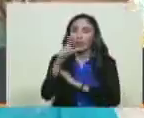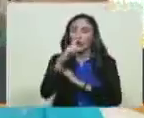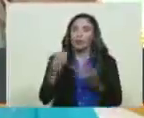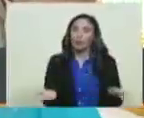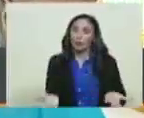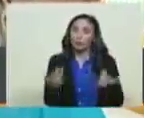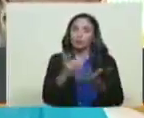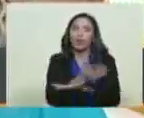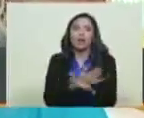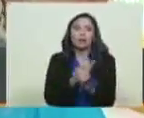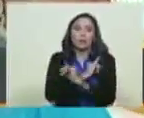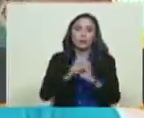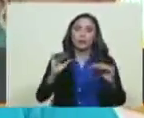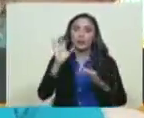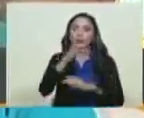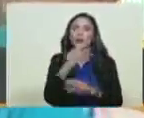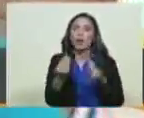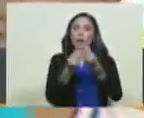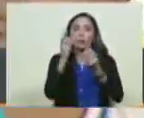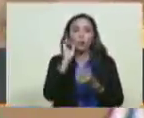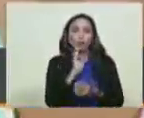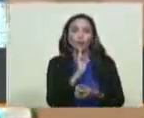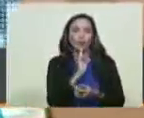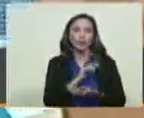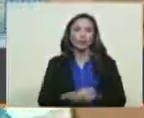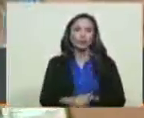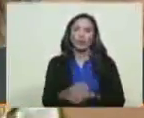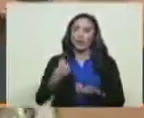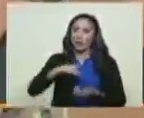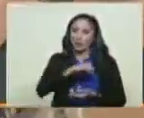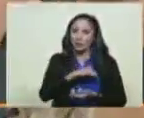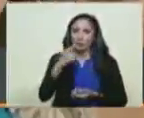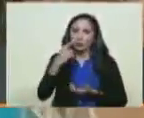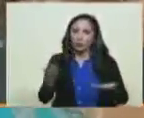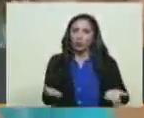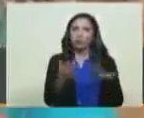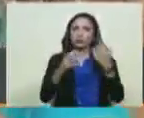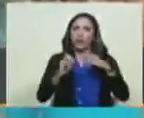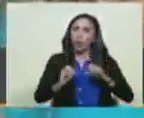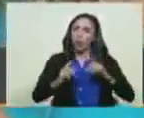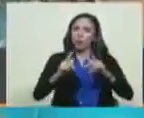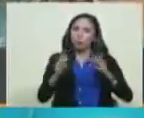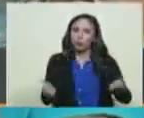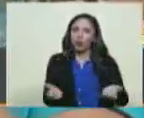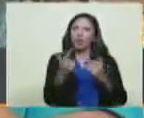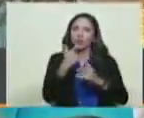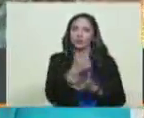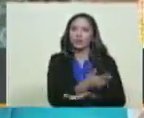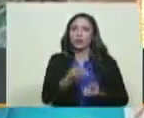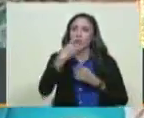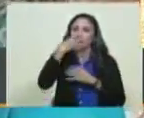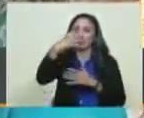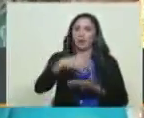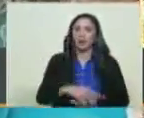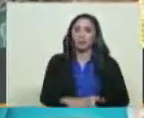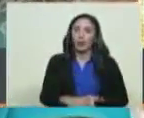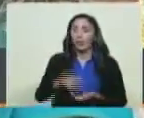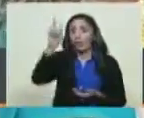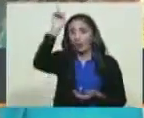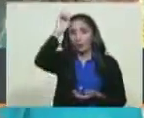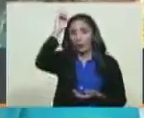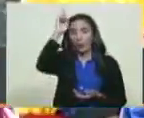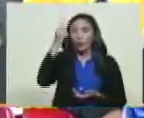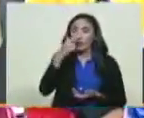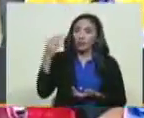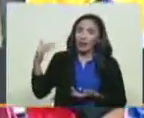independencia de venezuela con bolívar que son con los bicentenarios y tuvimos la oportunidad de decirlo desde el perú presidente